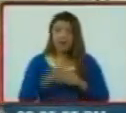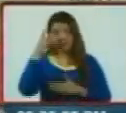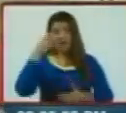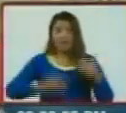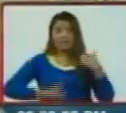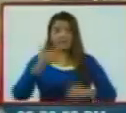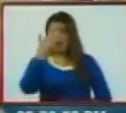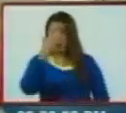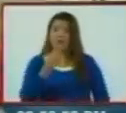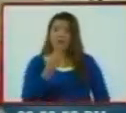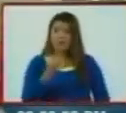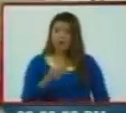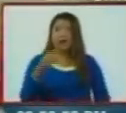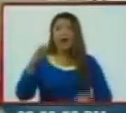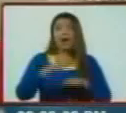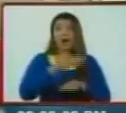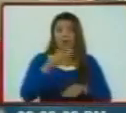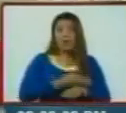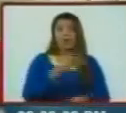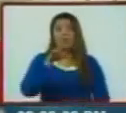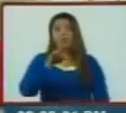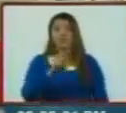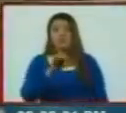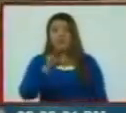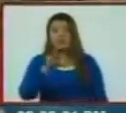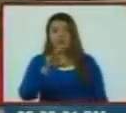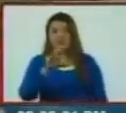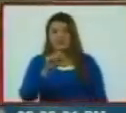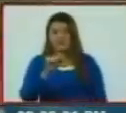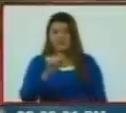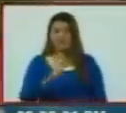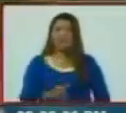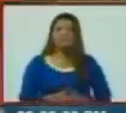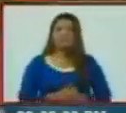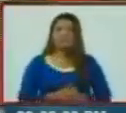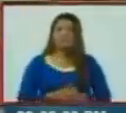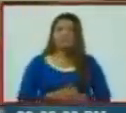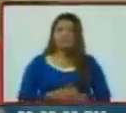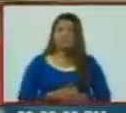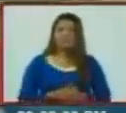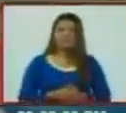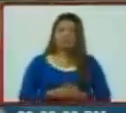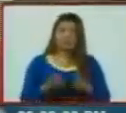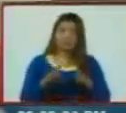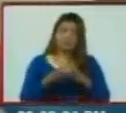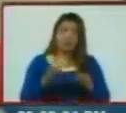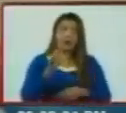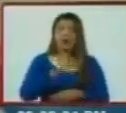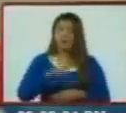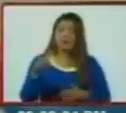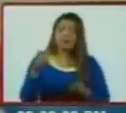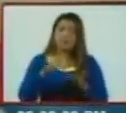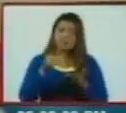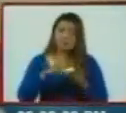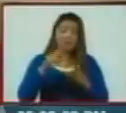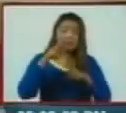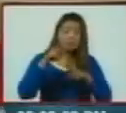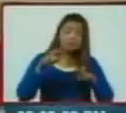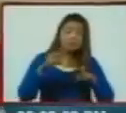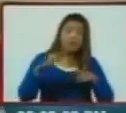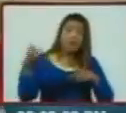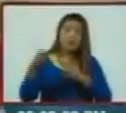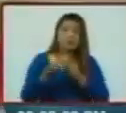Teques y el jueves en Los Ruices. Nuestros efectivos también están participando en las pesquisas con el Cuerpo